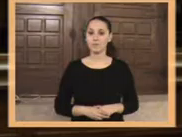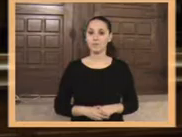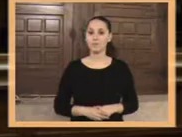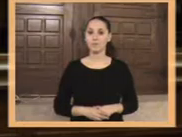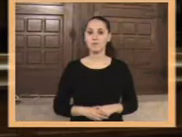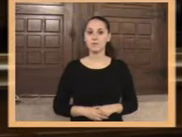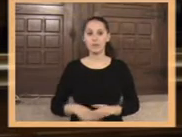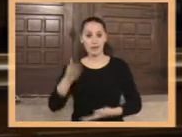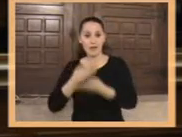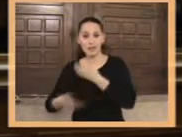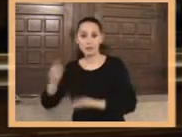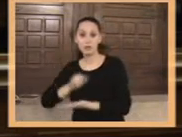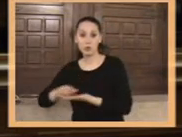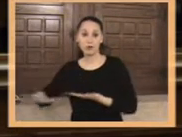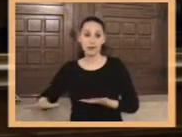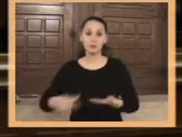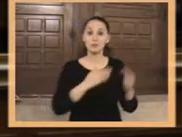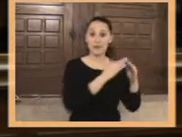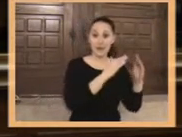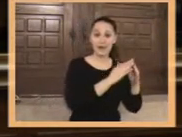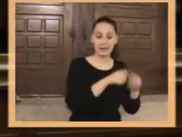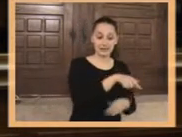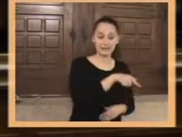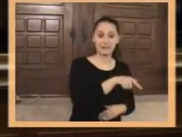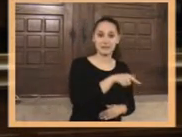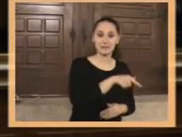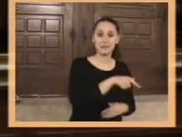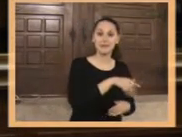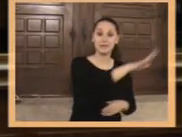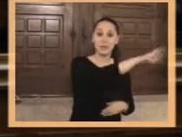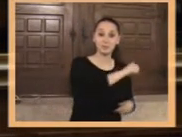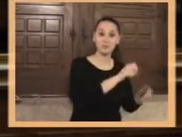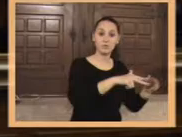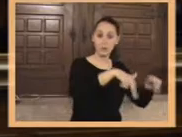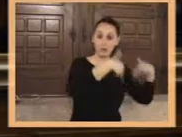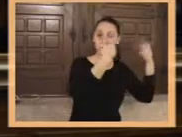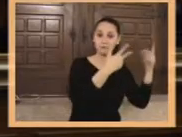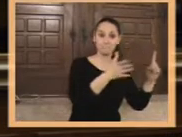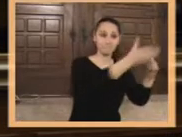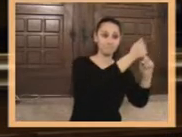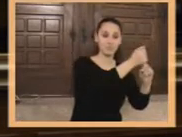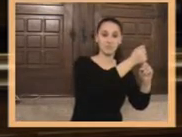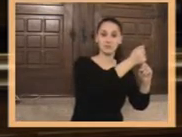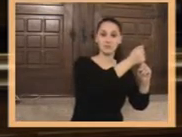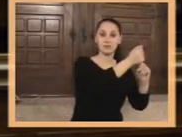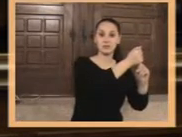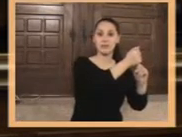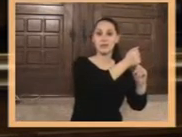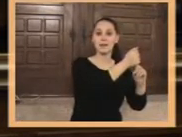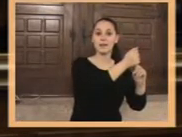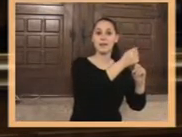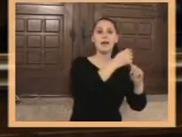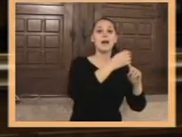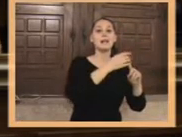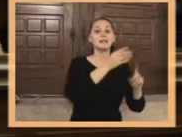obtenida la cesión gratuita de la Casa del Deán, la coherencia implica que también obtengamos